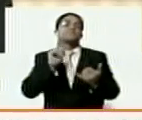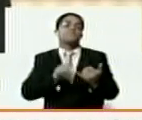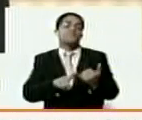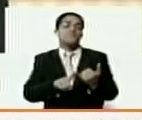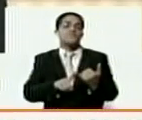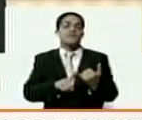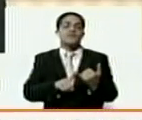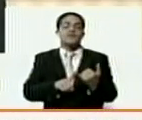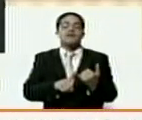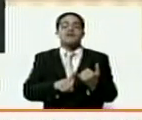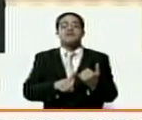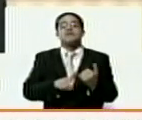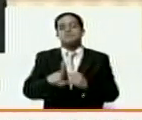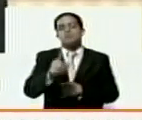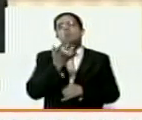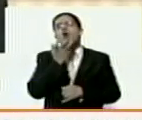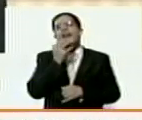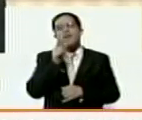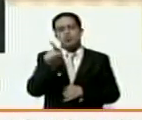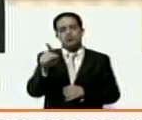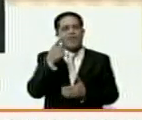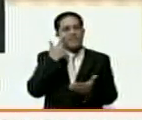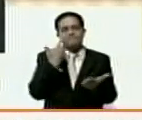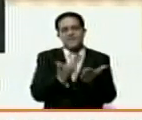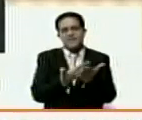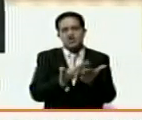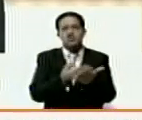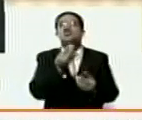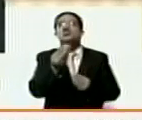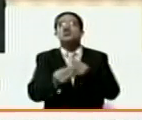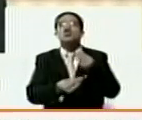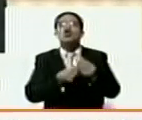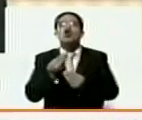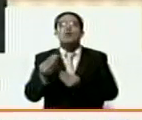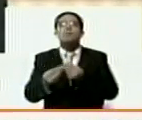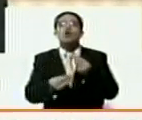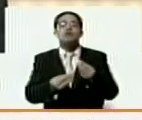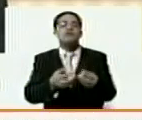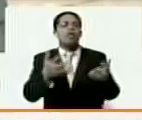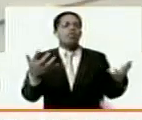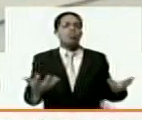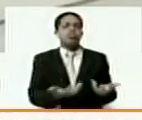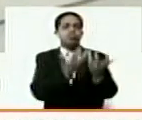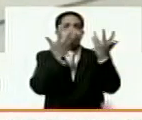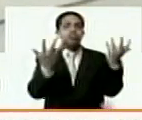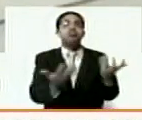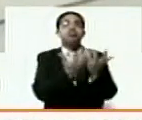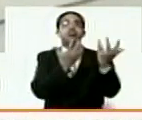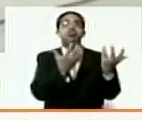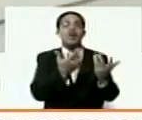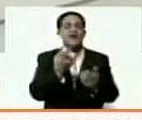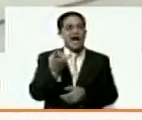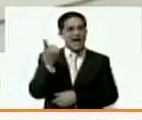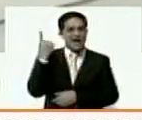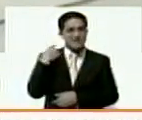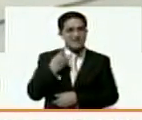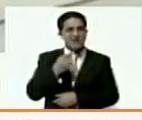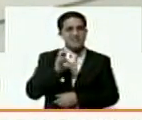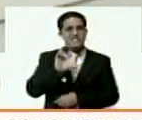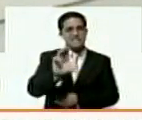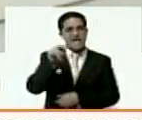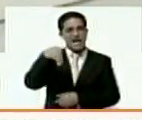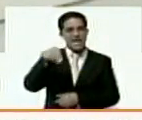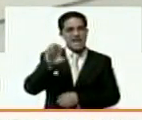visto ustedes, por ejemplo, el ataque a las instalaciones del Consejo Nacional Electoral a